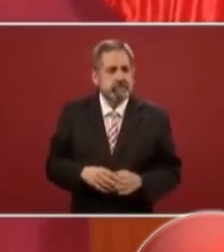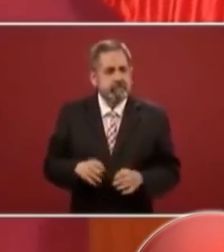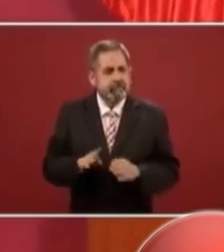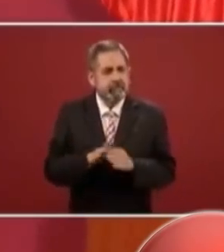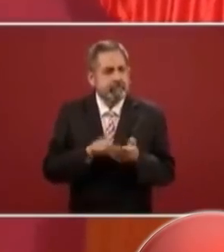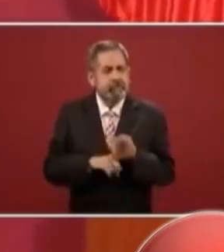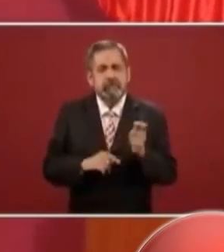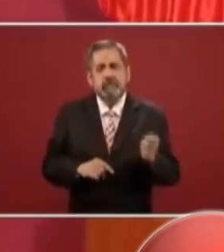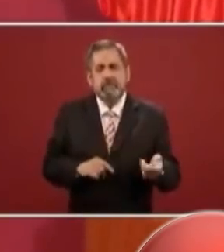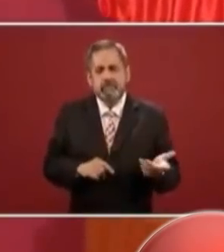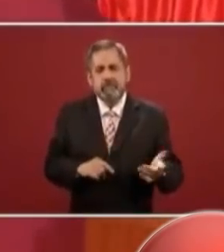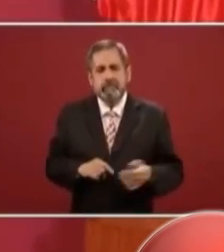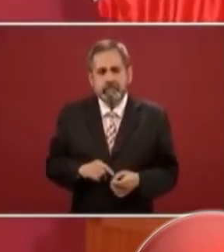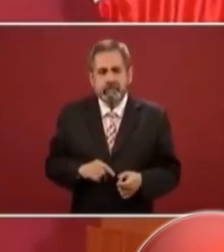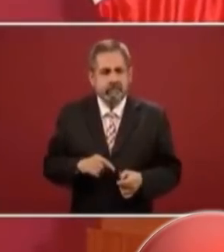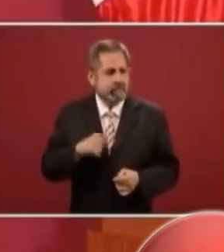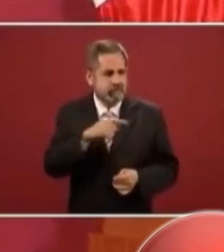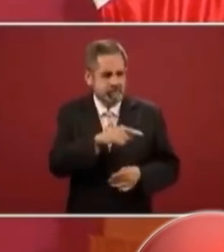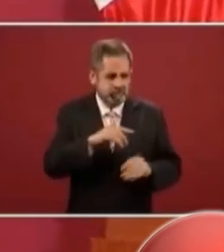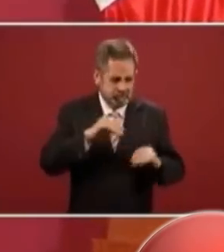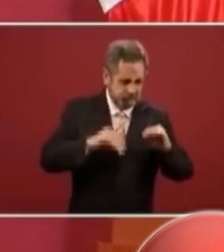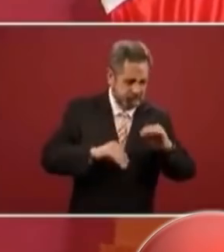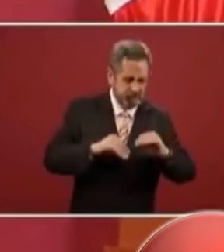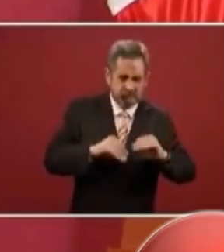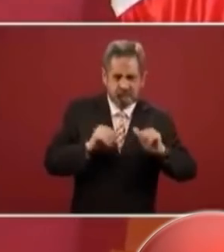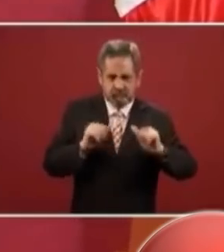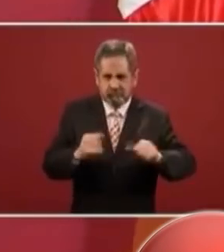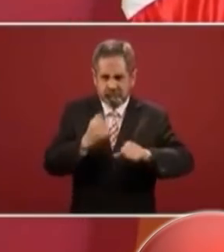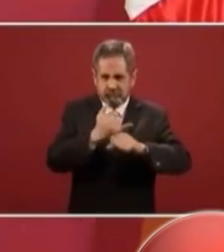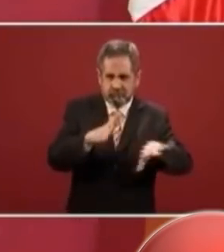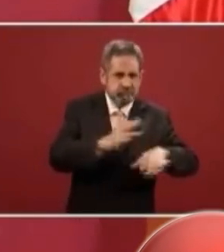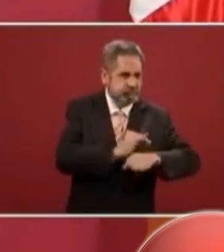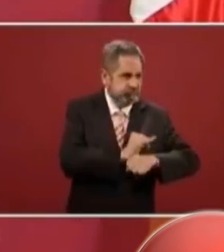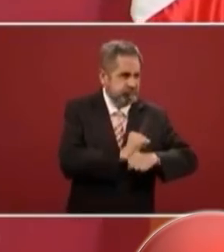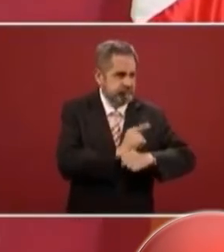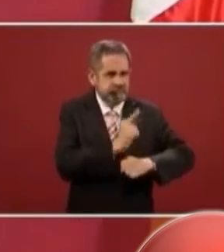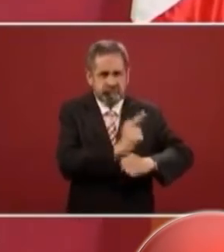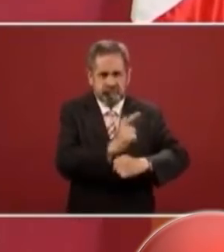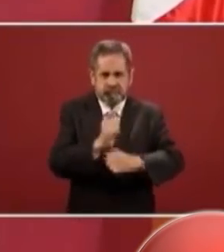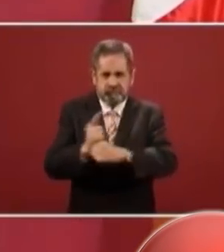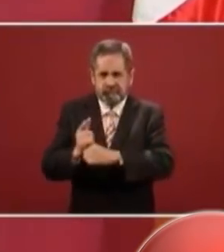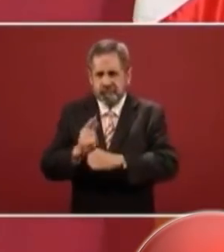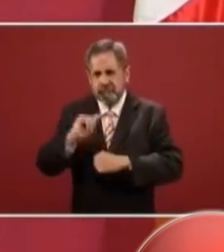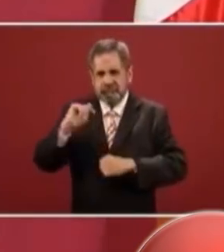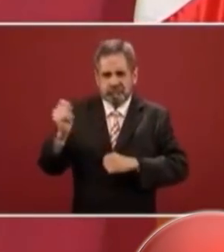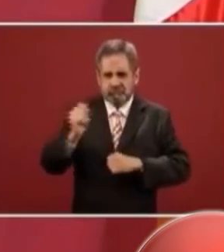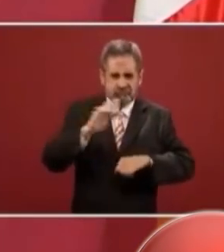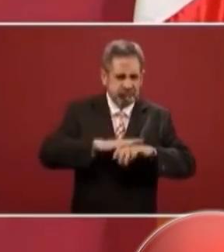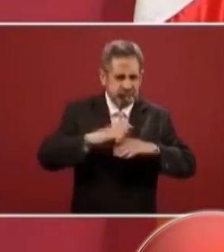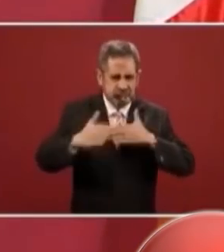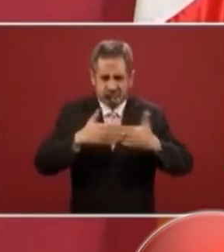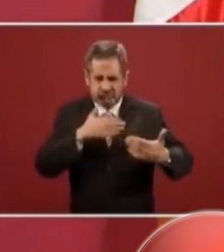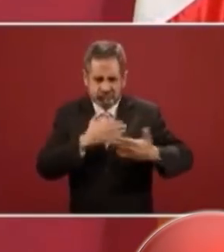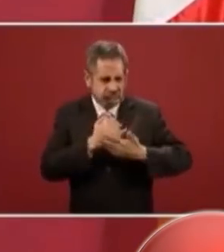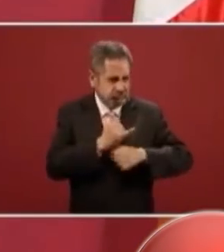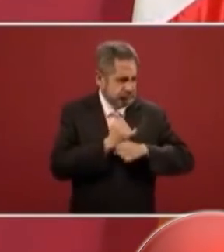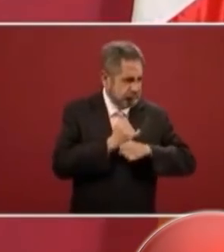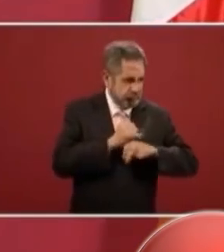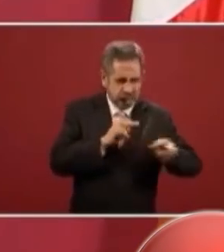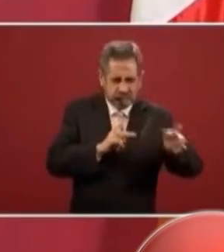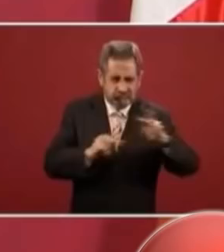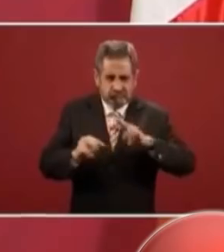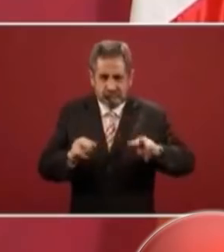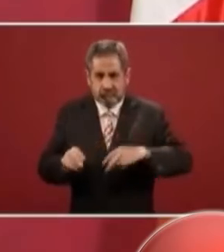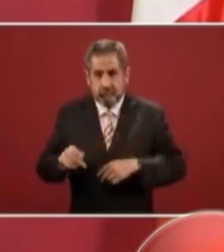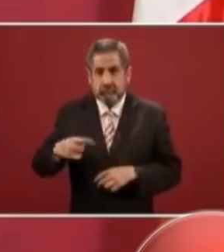cómo tenía su sistema de información, su avance tecnológico, y salían